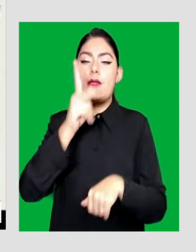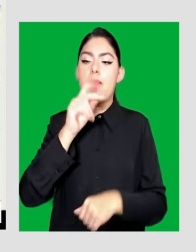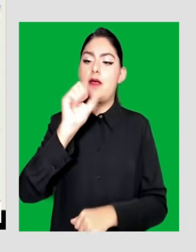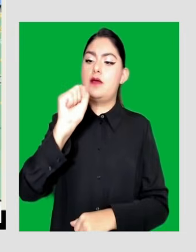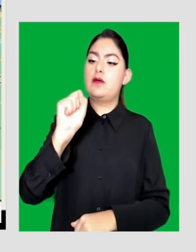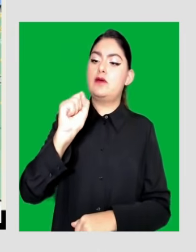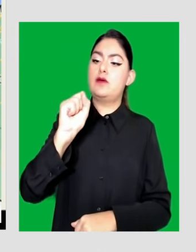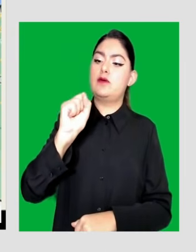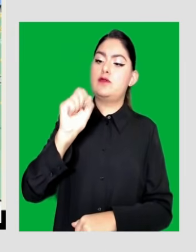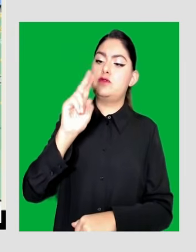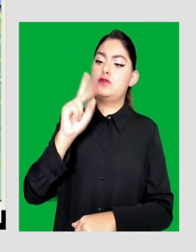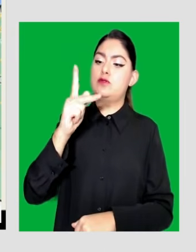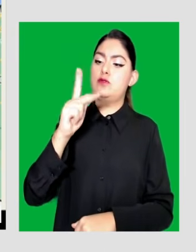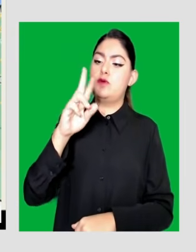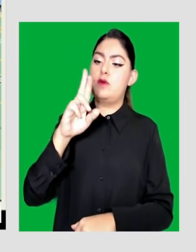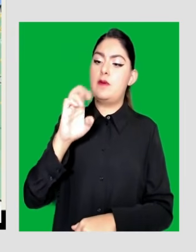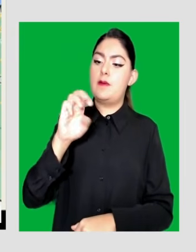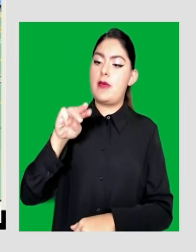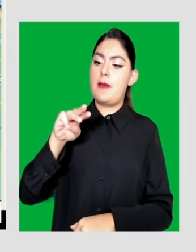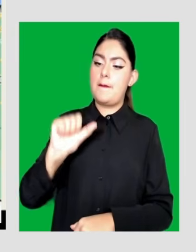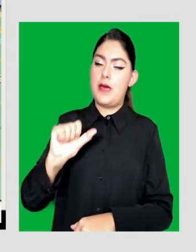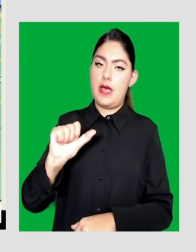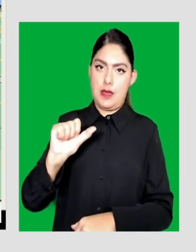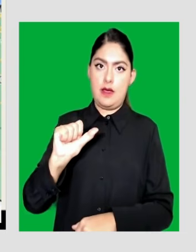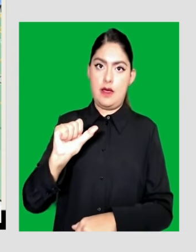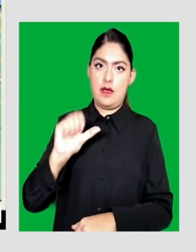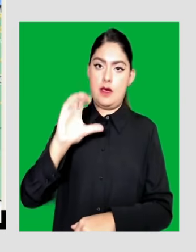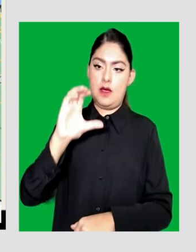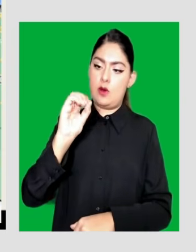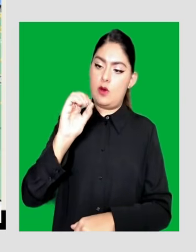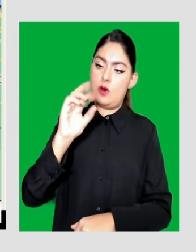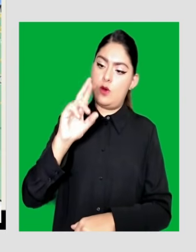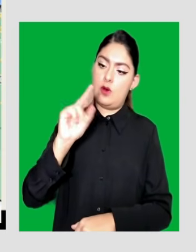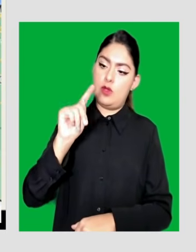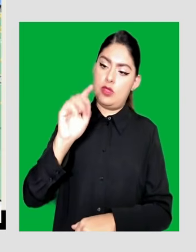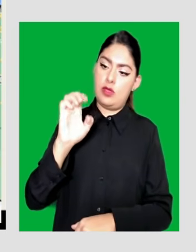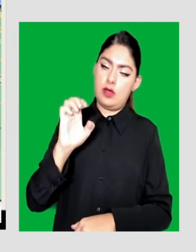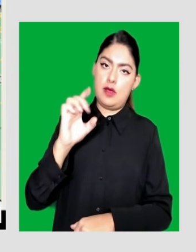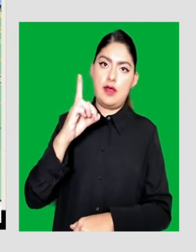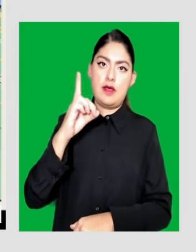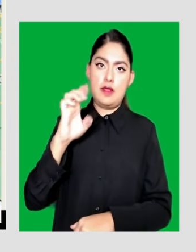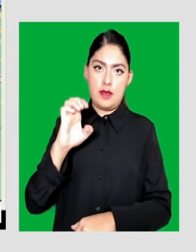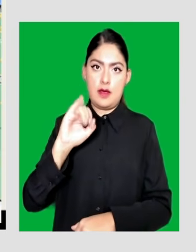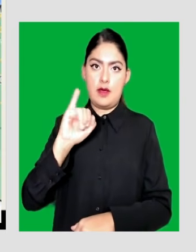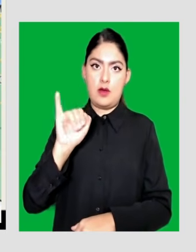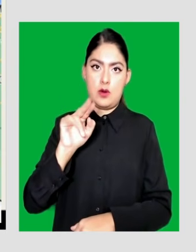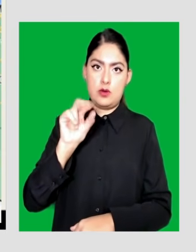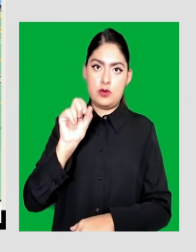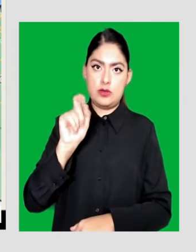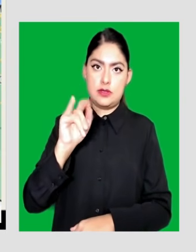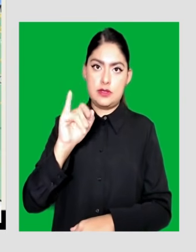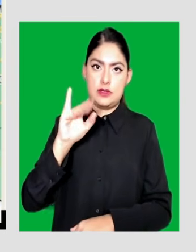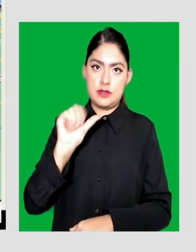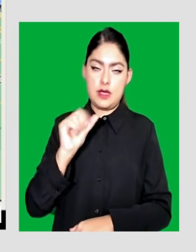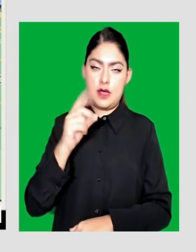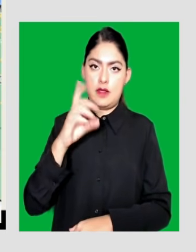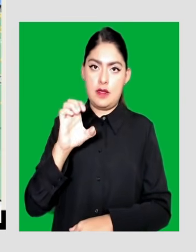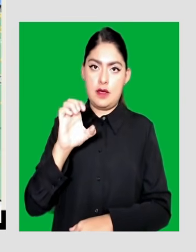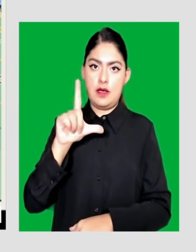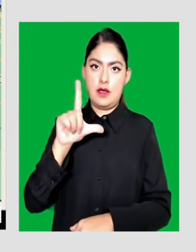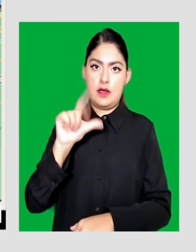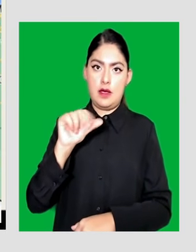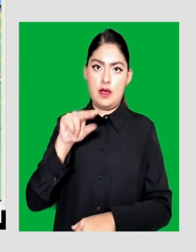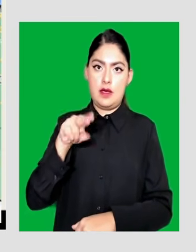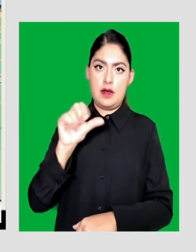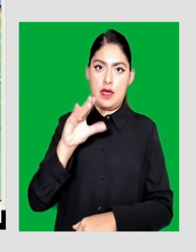Como les mencionaba, esta plataforma es muy similar a Google Maps y de hecho la usa como base. Por ejemplo,